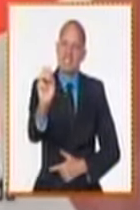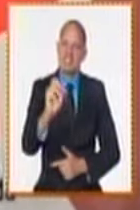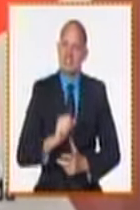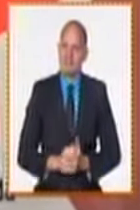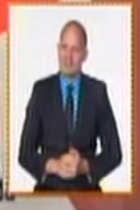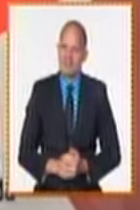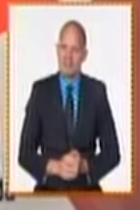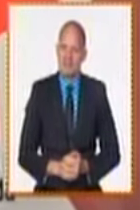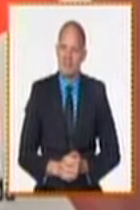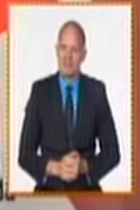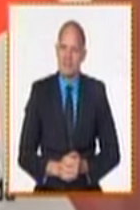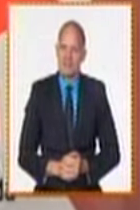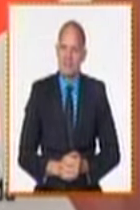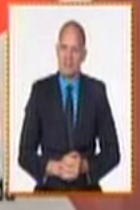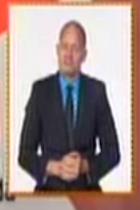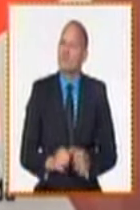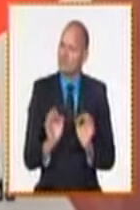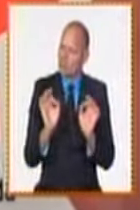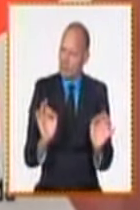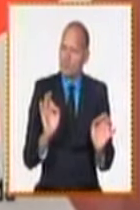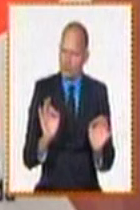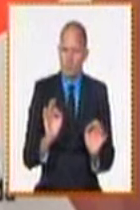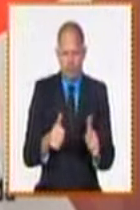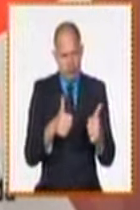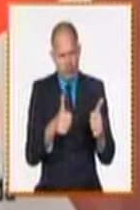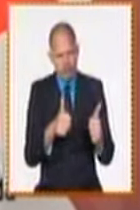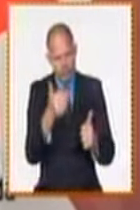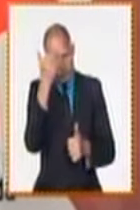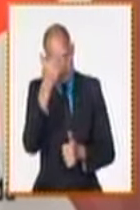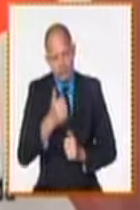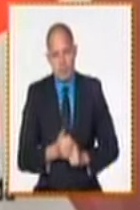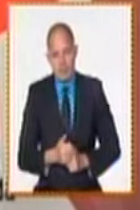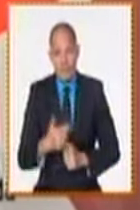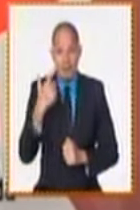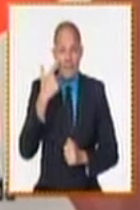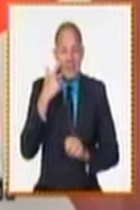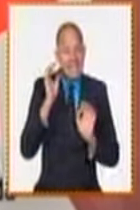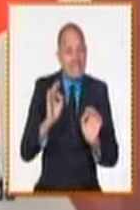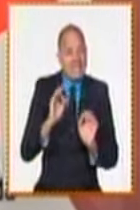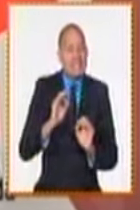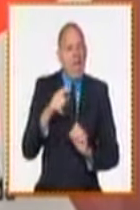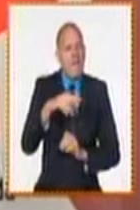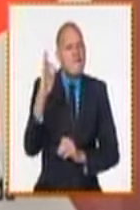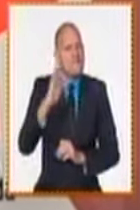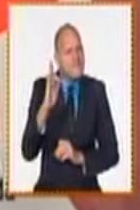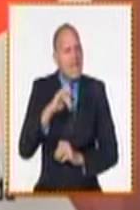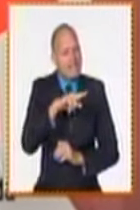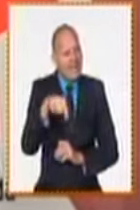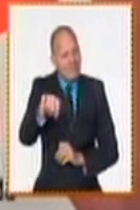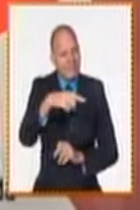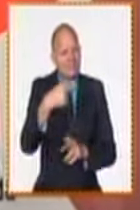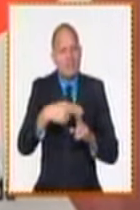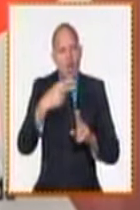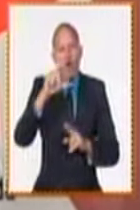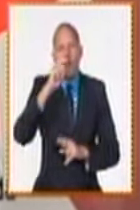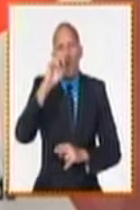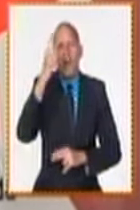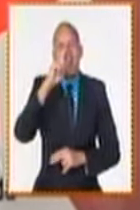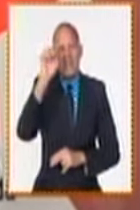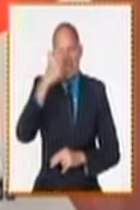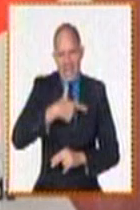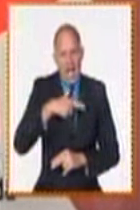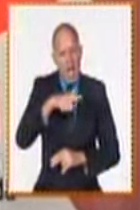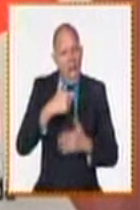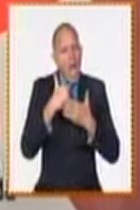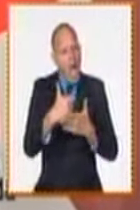el resumen de ese trabajo diario por mantener esas raíces culturales, por mantener ese conocimiento de la historia. Aquí están